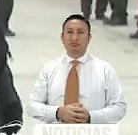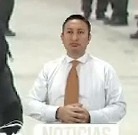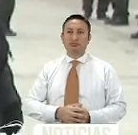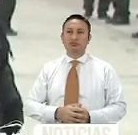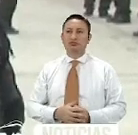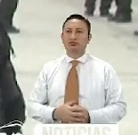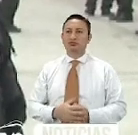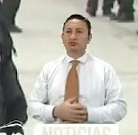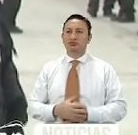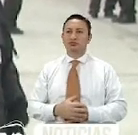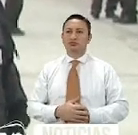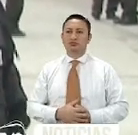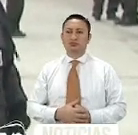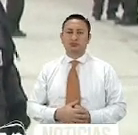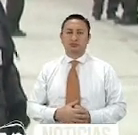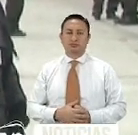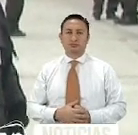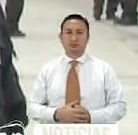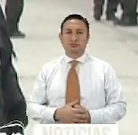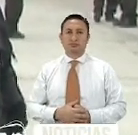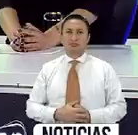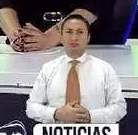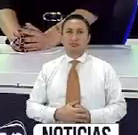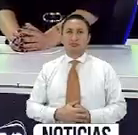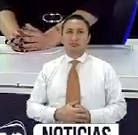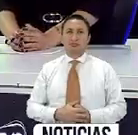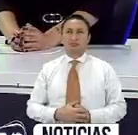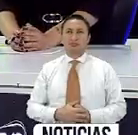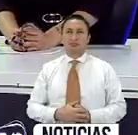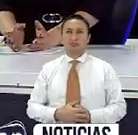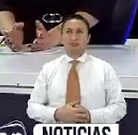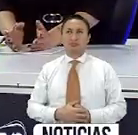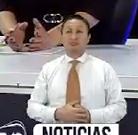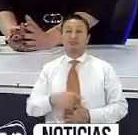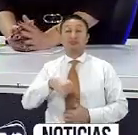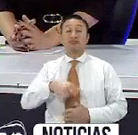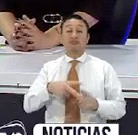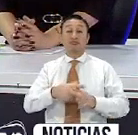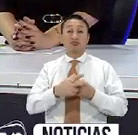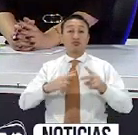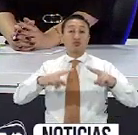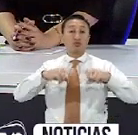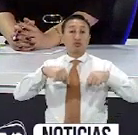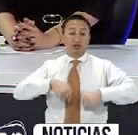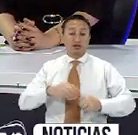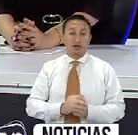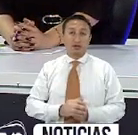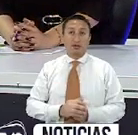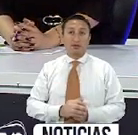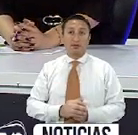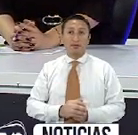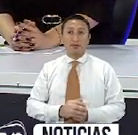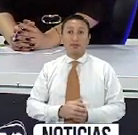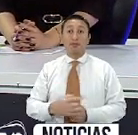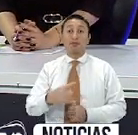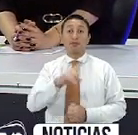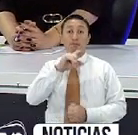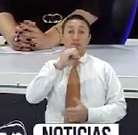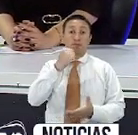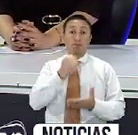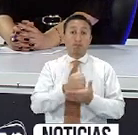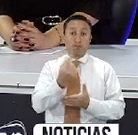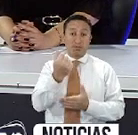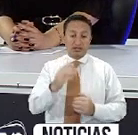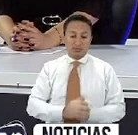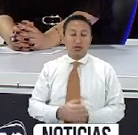Informó José Morales. Dentro de la investigación del caso Pico y Plata, 11 agentes de